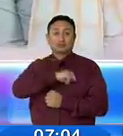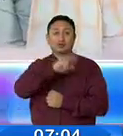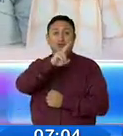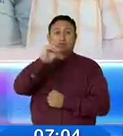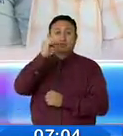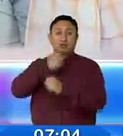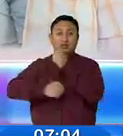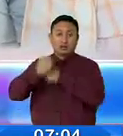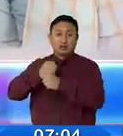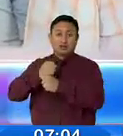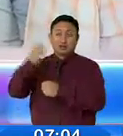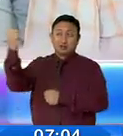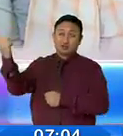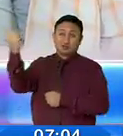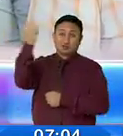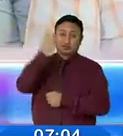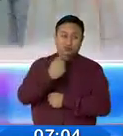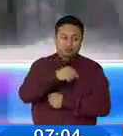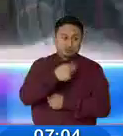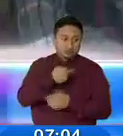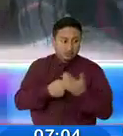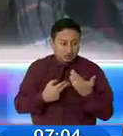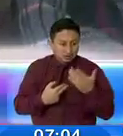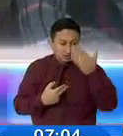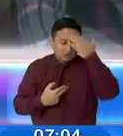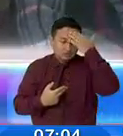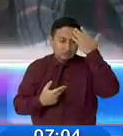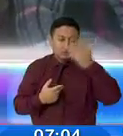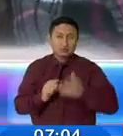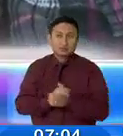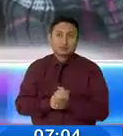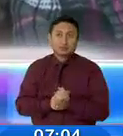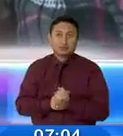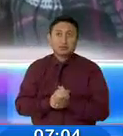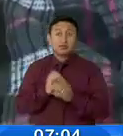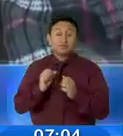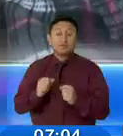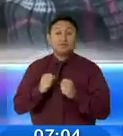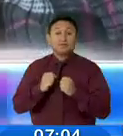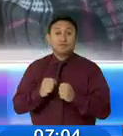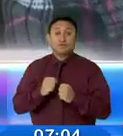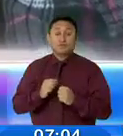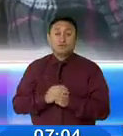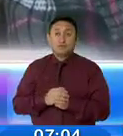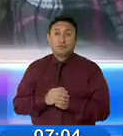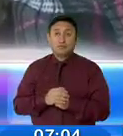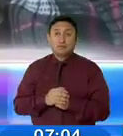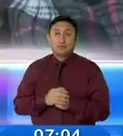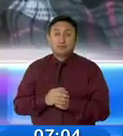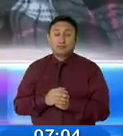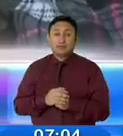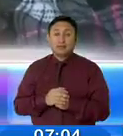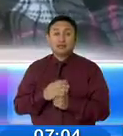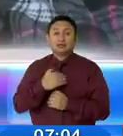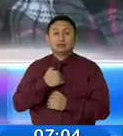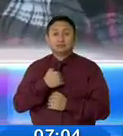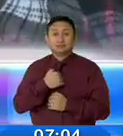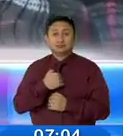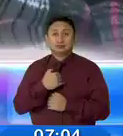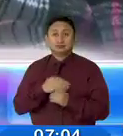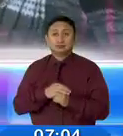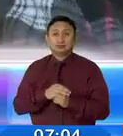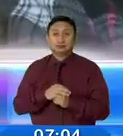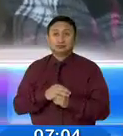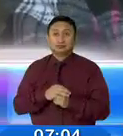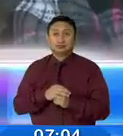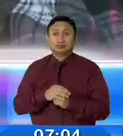aún no asimila lo que le ocurrió a su hijo. Fue algo duro. O sea, mi mujer vino